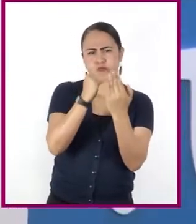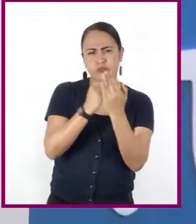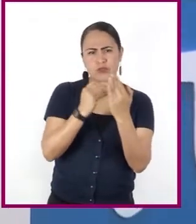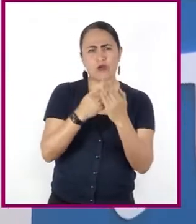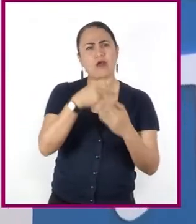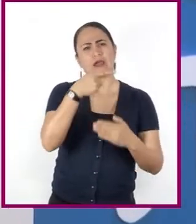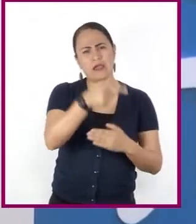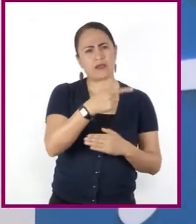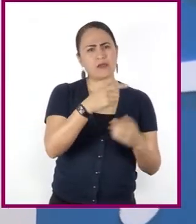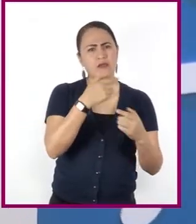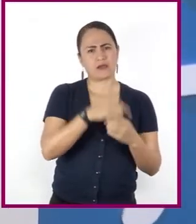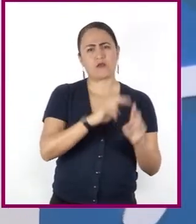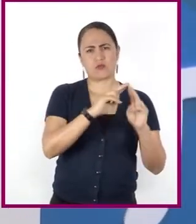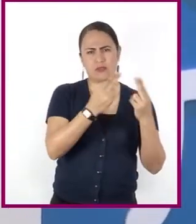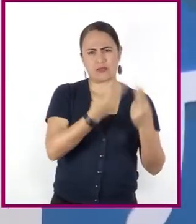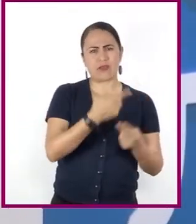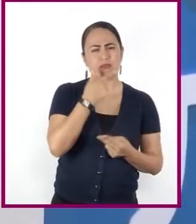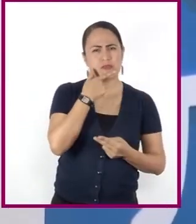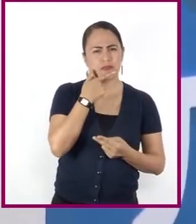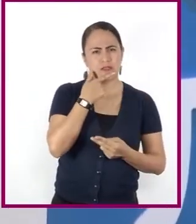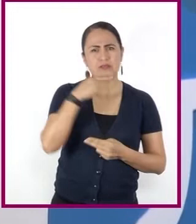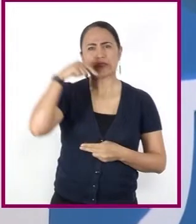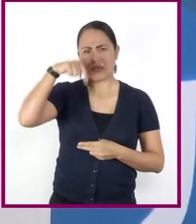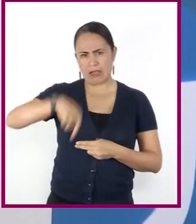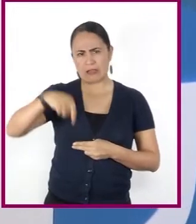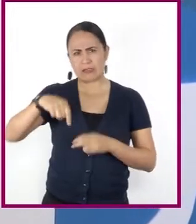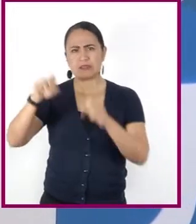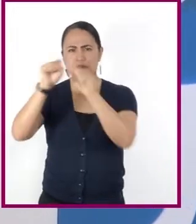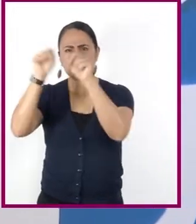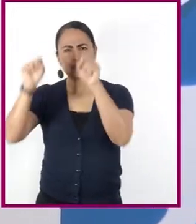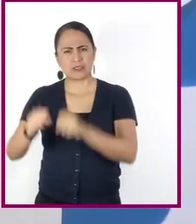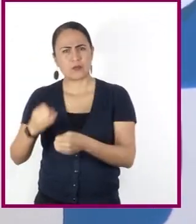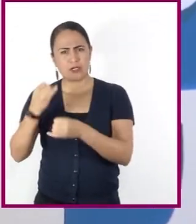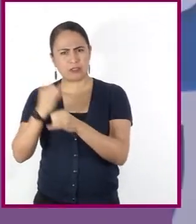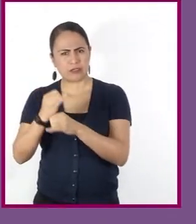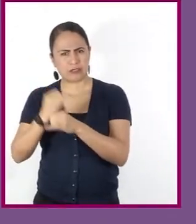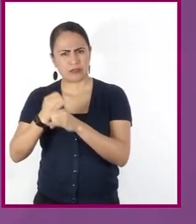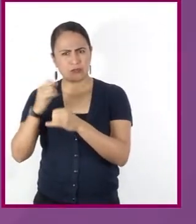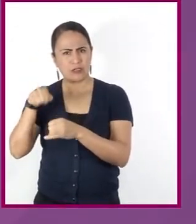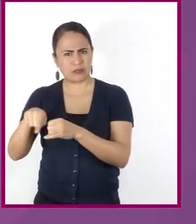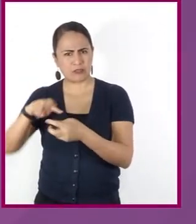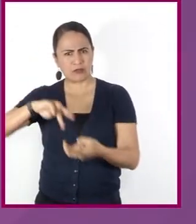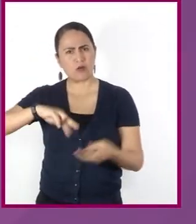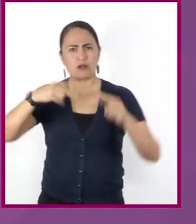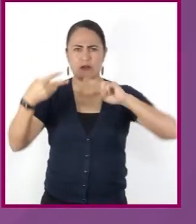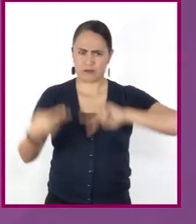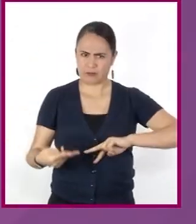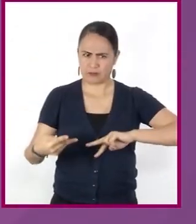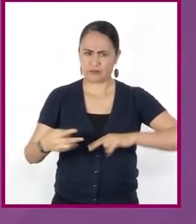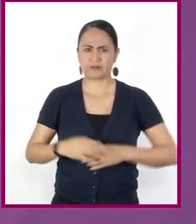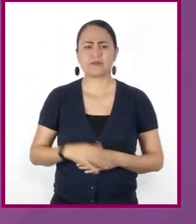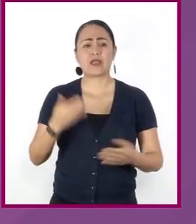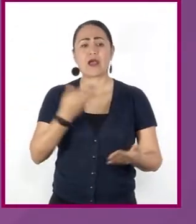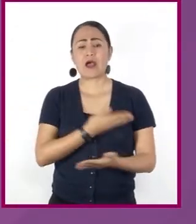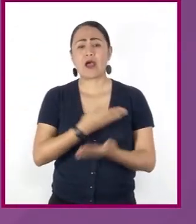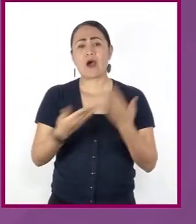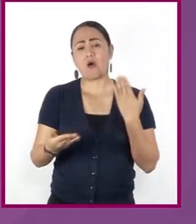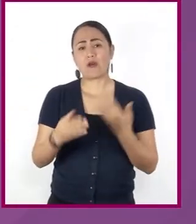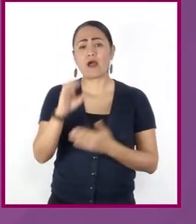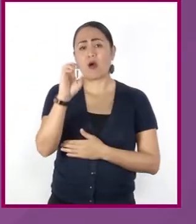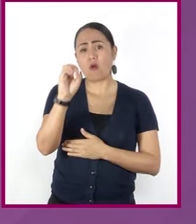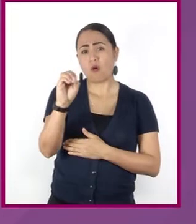unidades inglesas a unidades del sistema internacional y viceversa. Ahora convertiremos